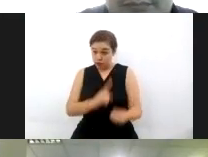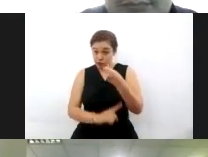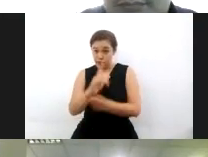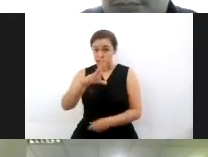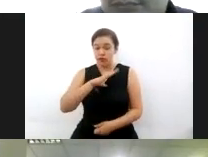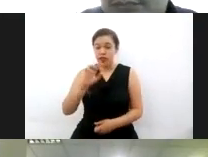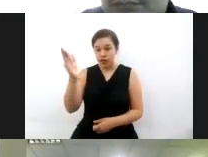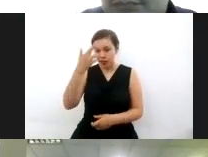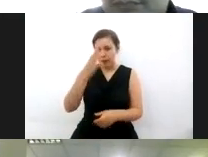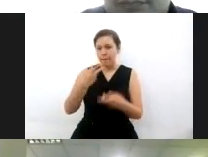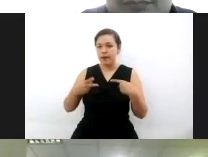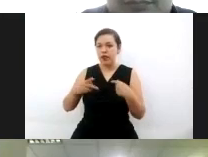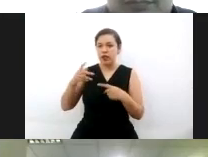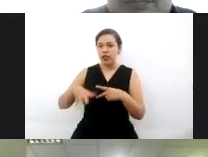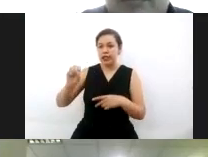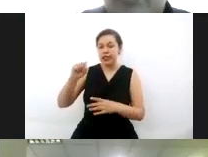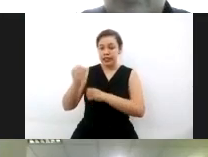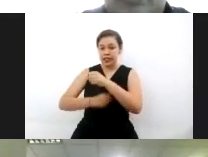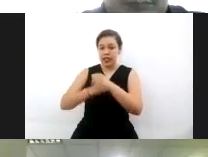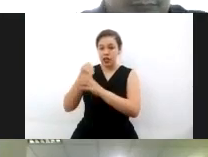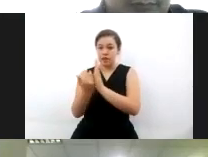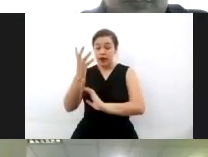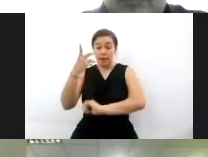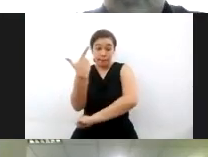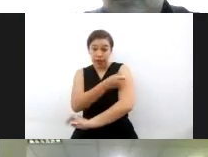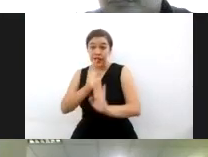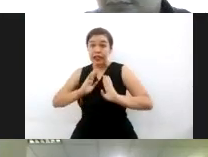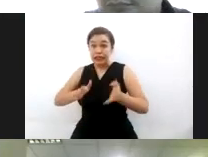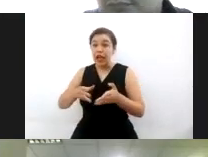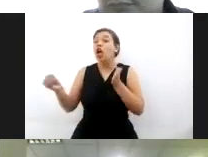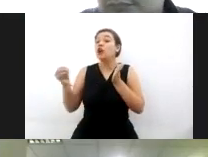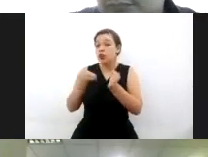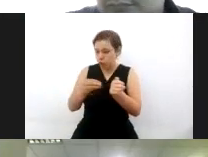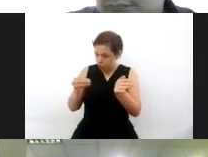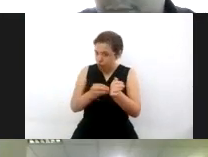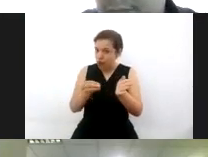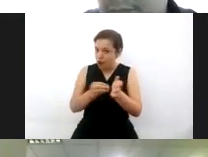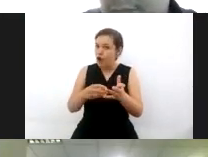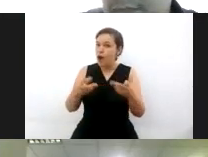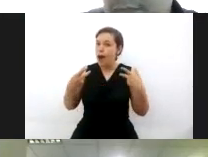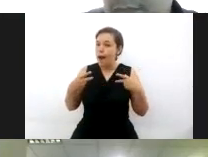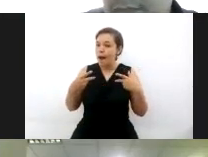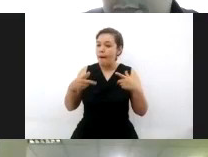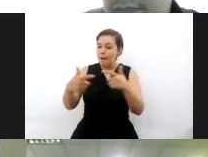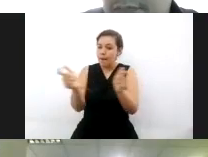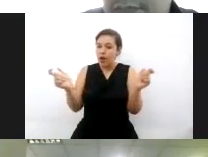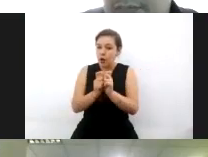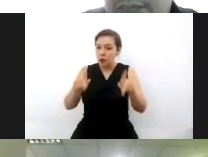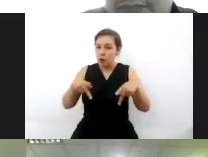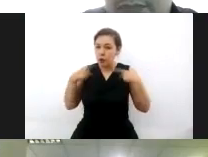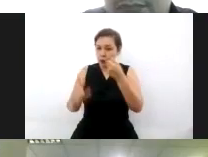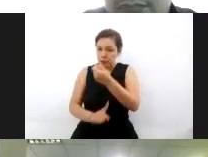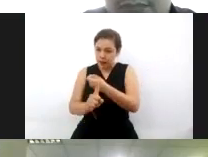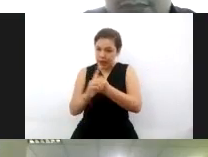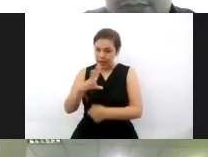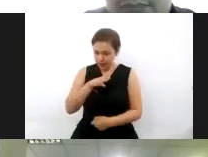de 60 años ya se encuentren vacunadas a la fecha, aún continúan siendo una población de riesgo. El